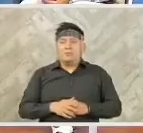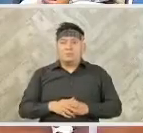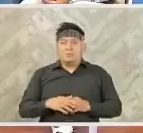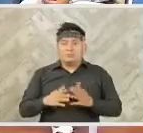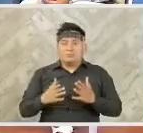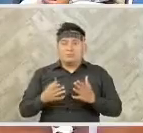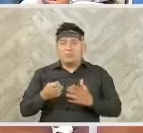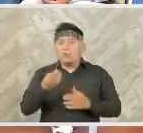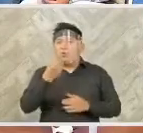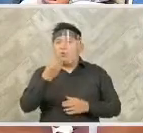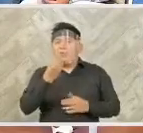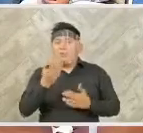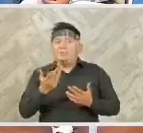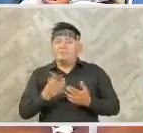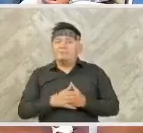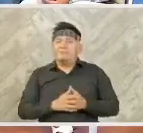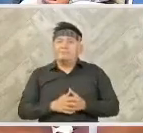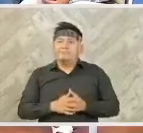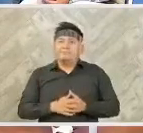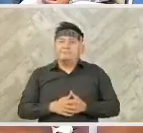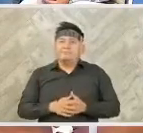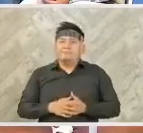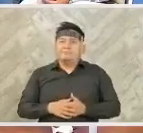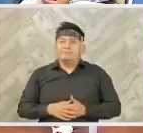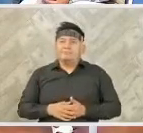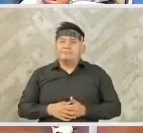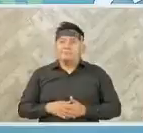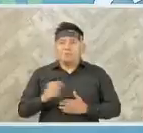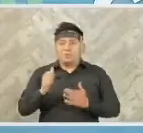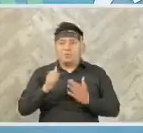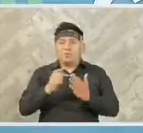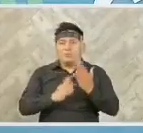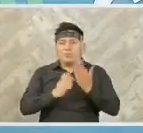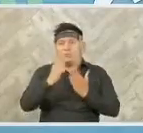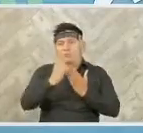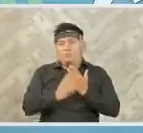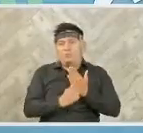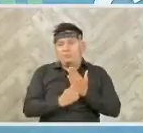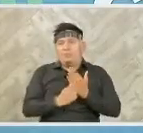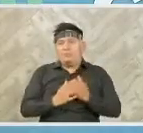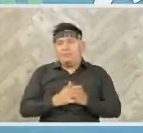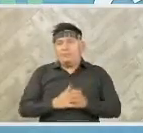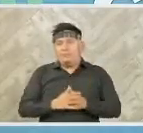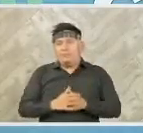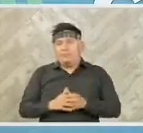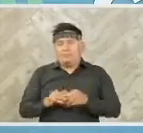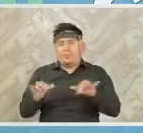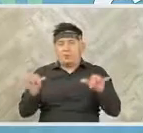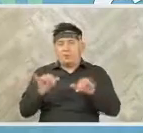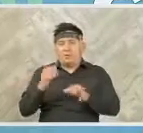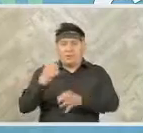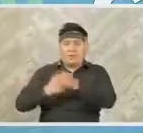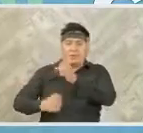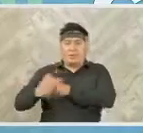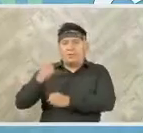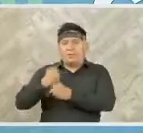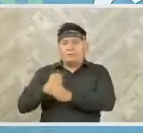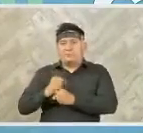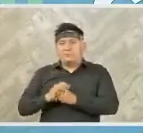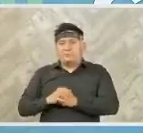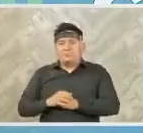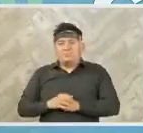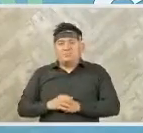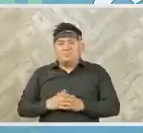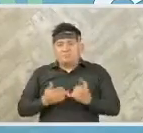los animales es un programa que pretende llevar, como lo decíamos, la ayuda igual que lo hizo el año pasado y este